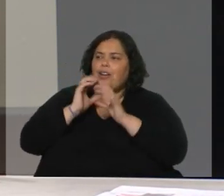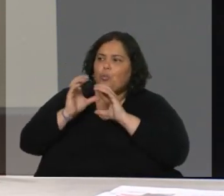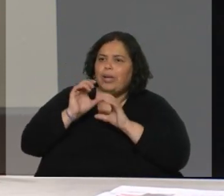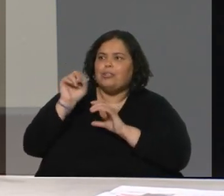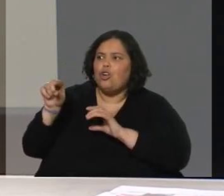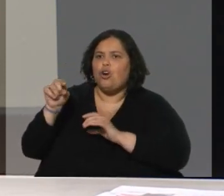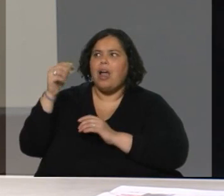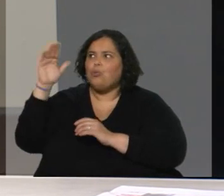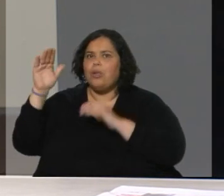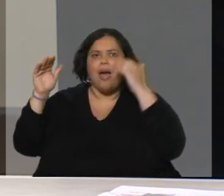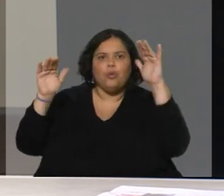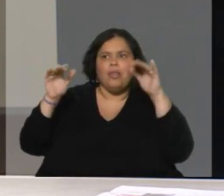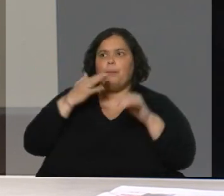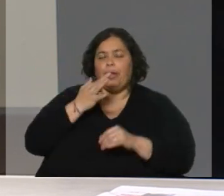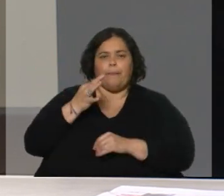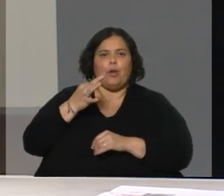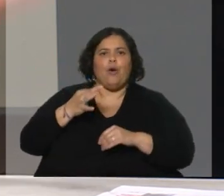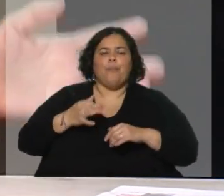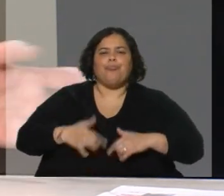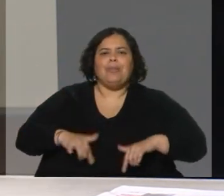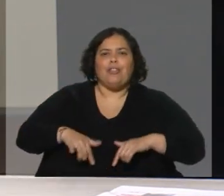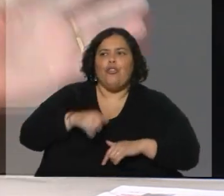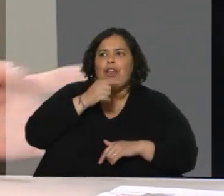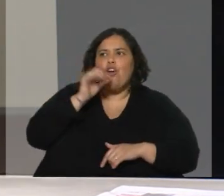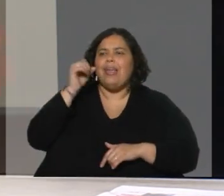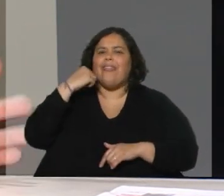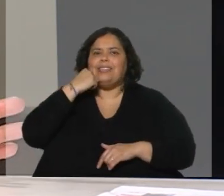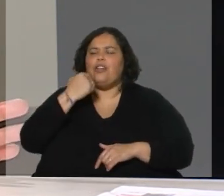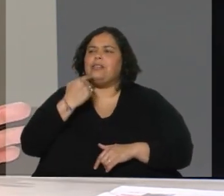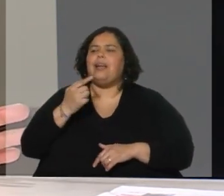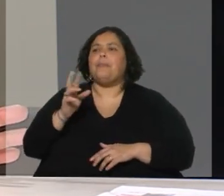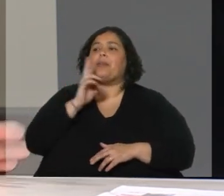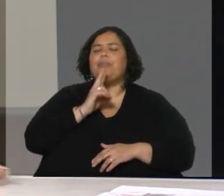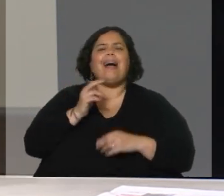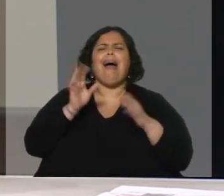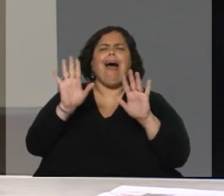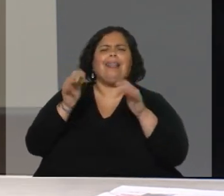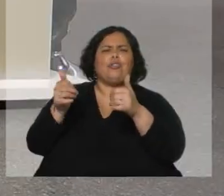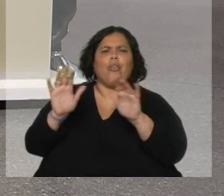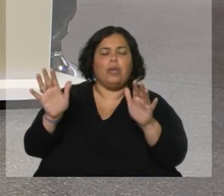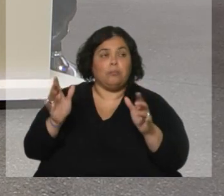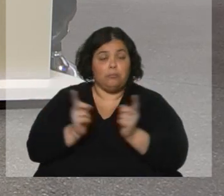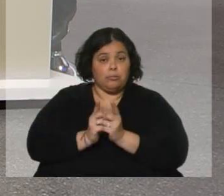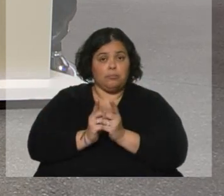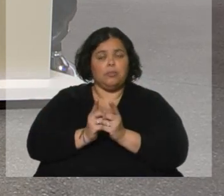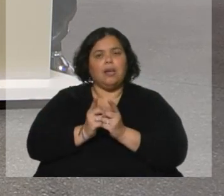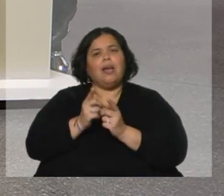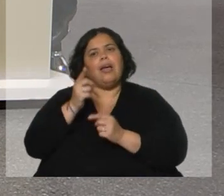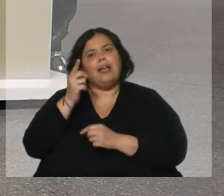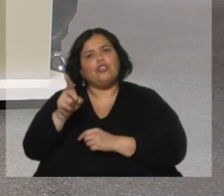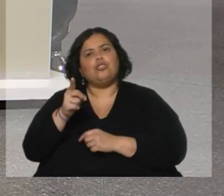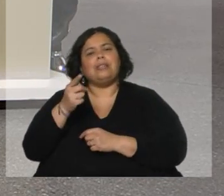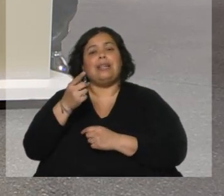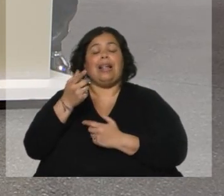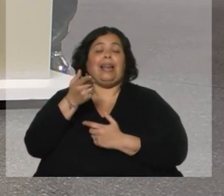jerarcas del Ministerio del interior y este océano y me contaba me contestaban que estaba todo bien ahí hay un tema no perdón la